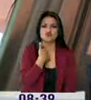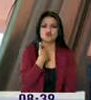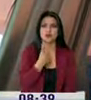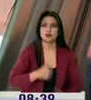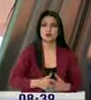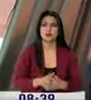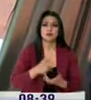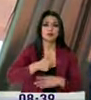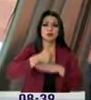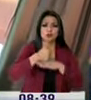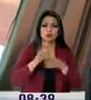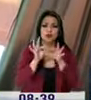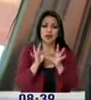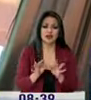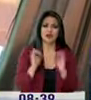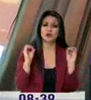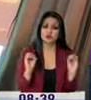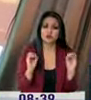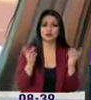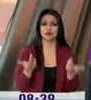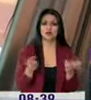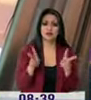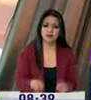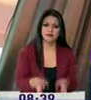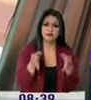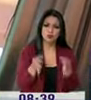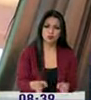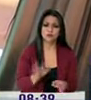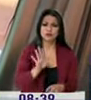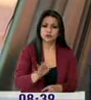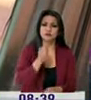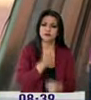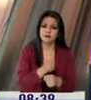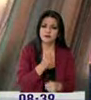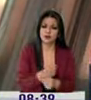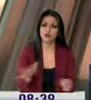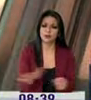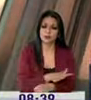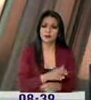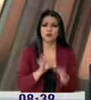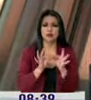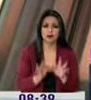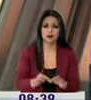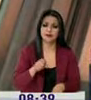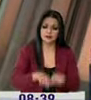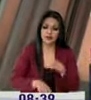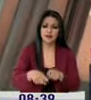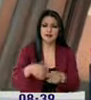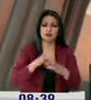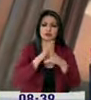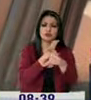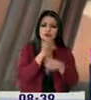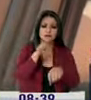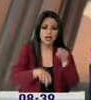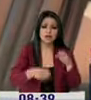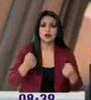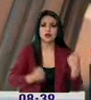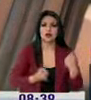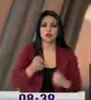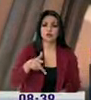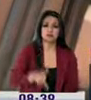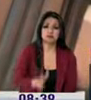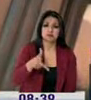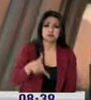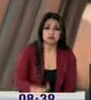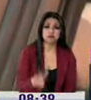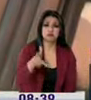parte de las autoridades competentes que deberían cumplir como se debe a cabalidad las cosas. Se dañan las unidades por el maltrato que existe por